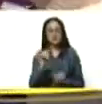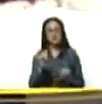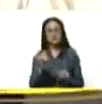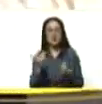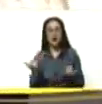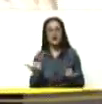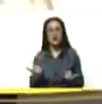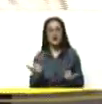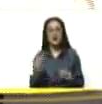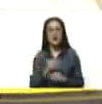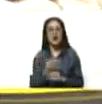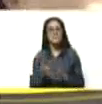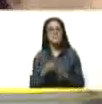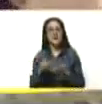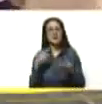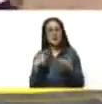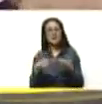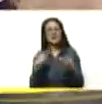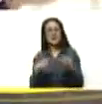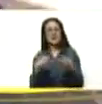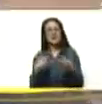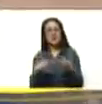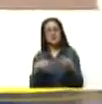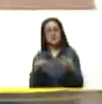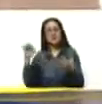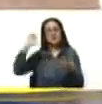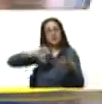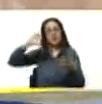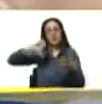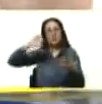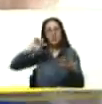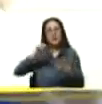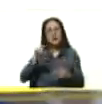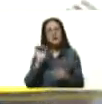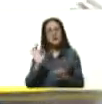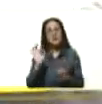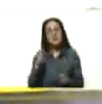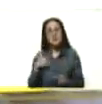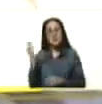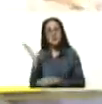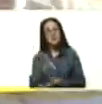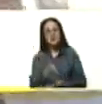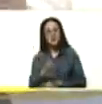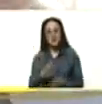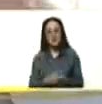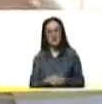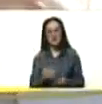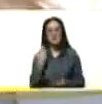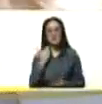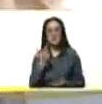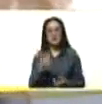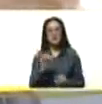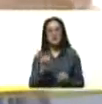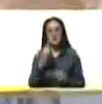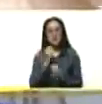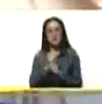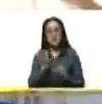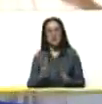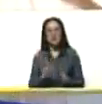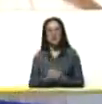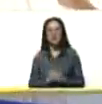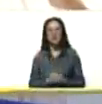a decir, no, que el metro esto, que el metro aquello, cuando ellos son los verdugos que pidieron las sanciones. Y son los trabajadores, mis hermanos trabajadores, los